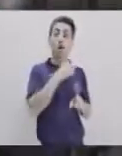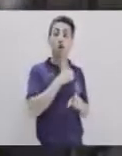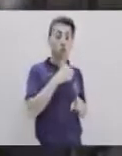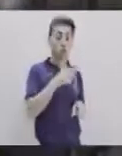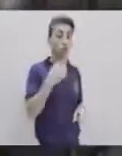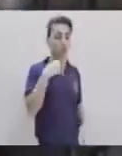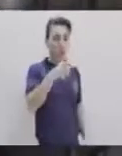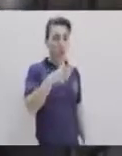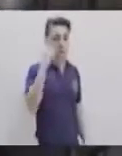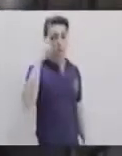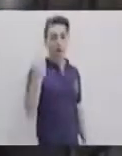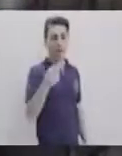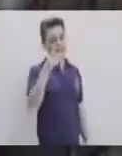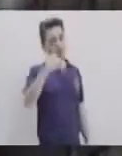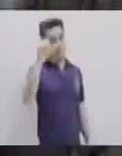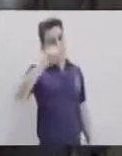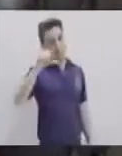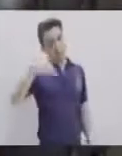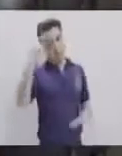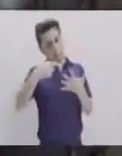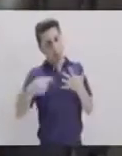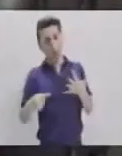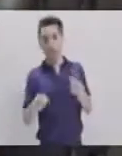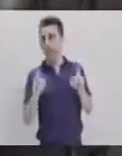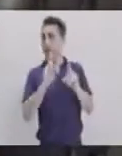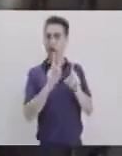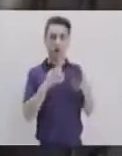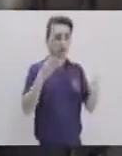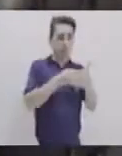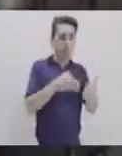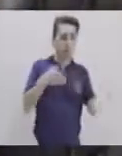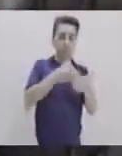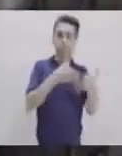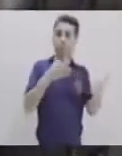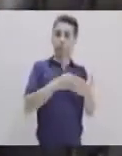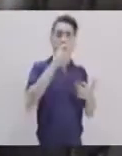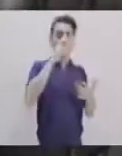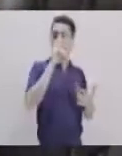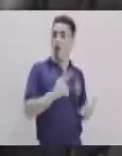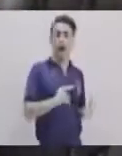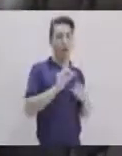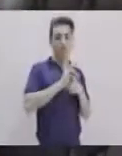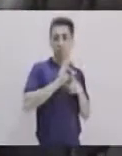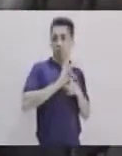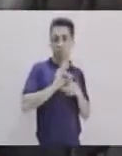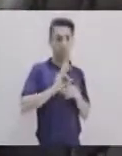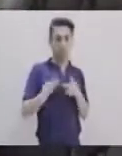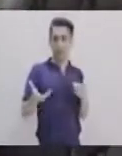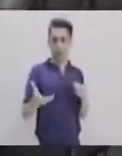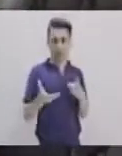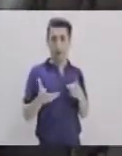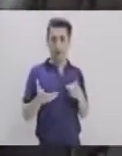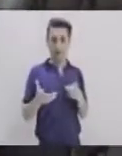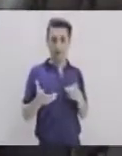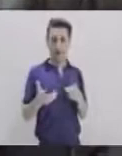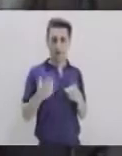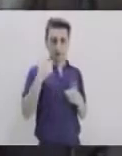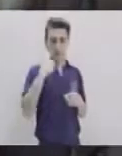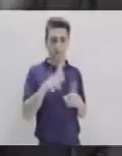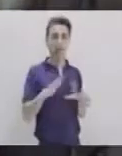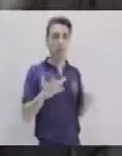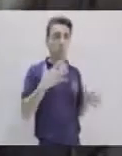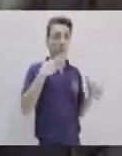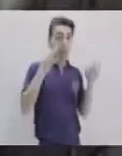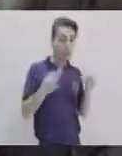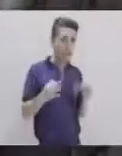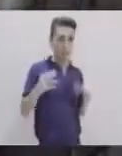te despidieron, qué hiciste o qué dejaste de hacer. La acusación nunca nos va a servir en ninguna de las situaciones cuando tenemos